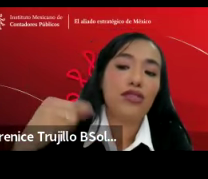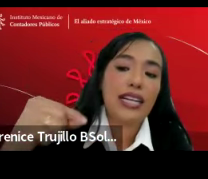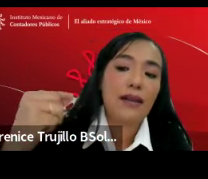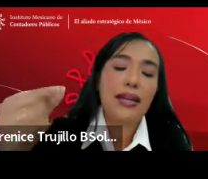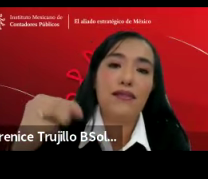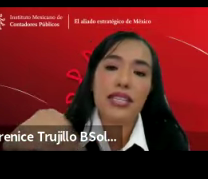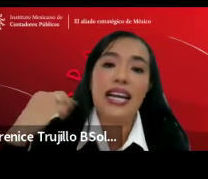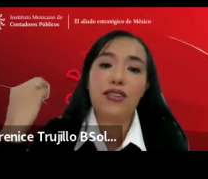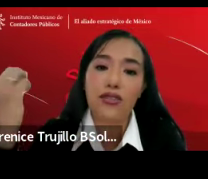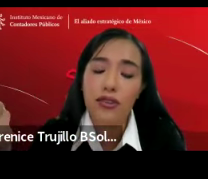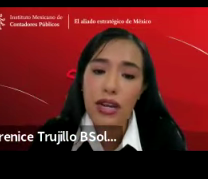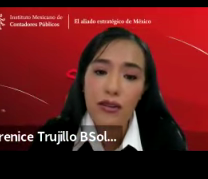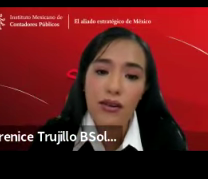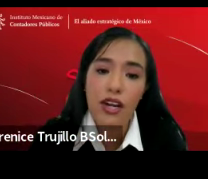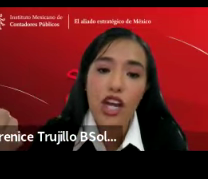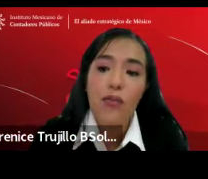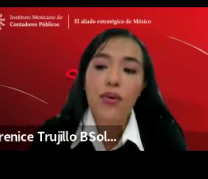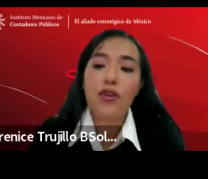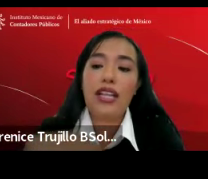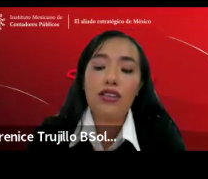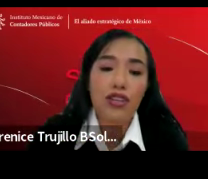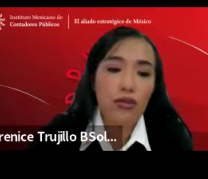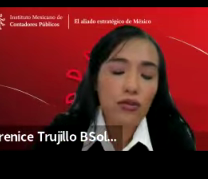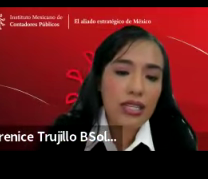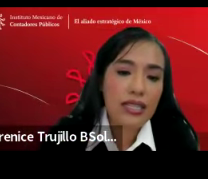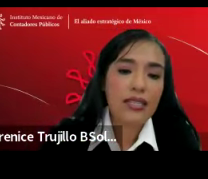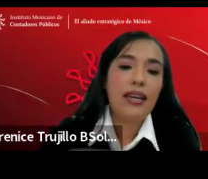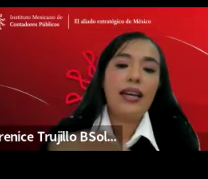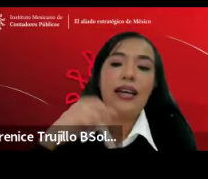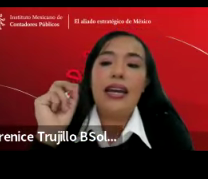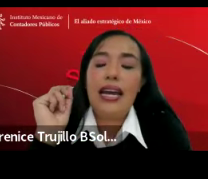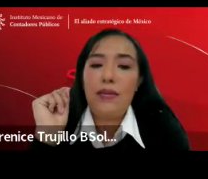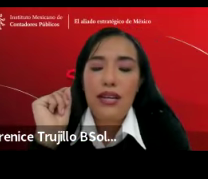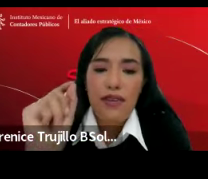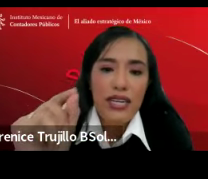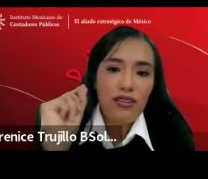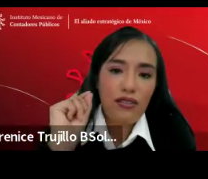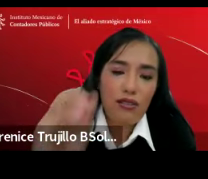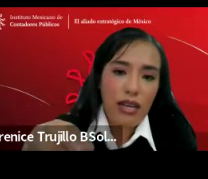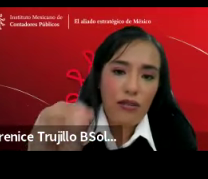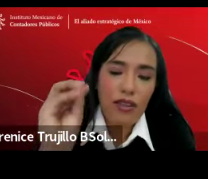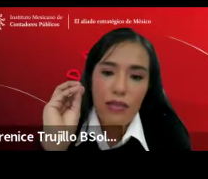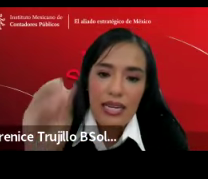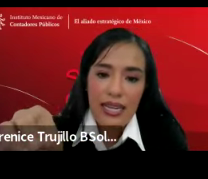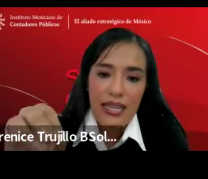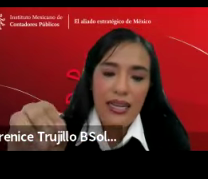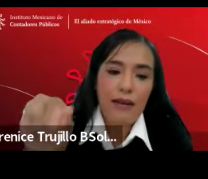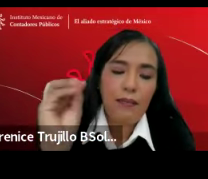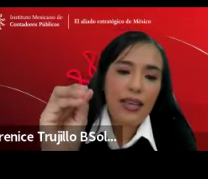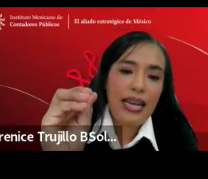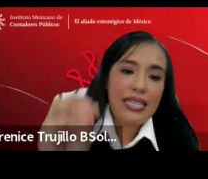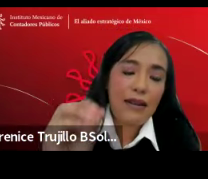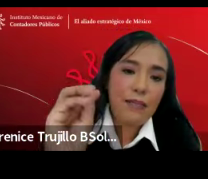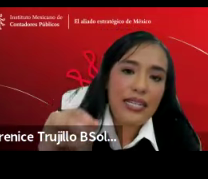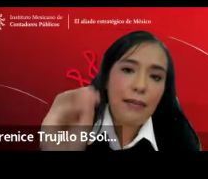a conocer al beneficiario controlador. Por lo tanto, si tú dices, el beneficiario controlador de mi